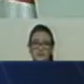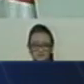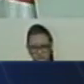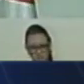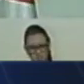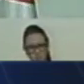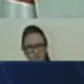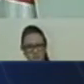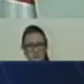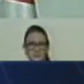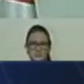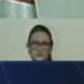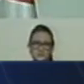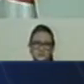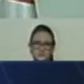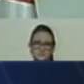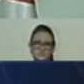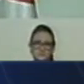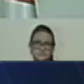y decirlas también.